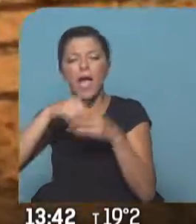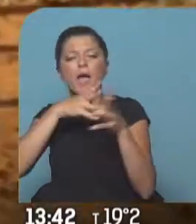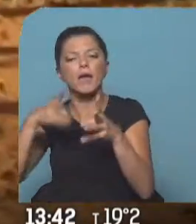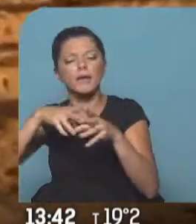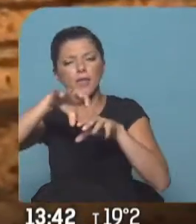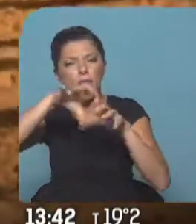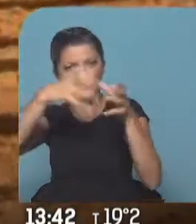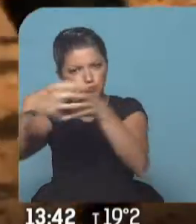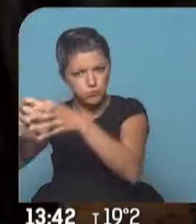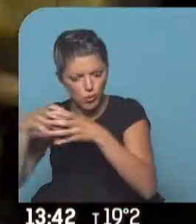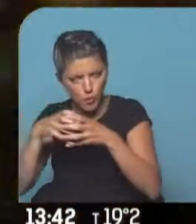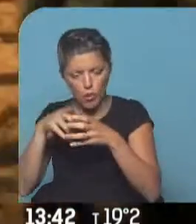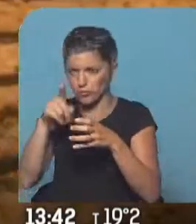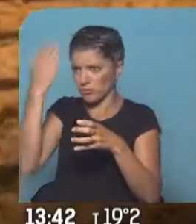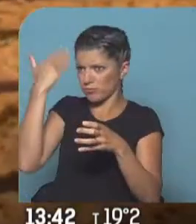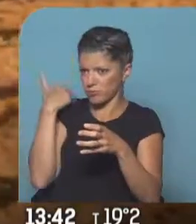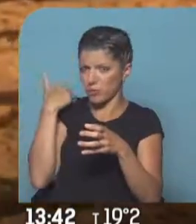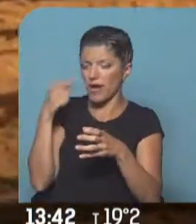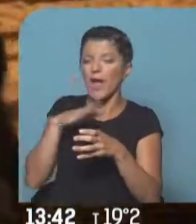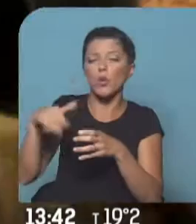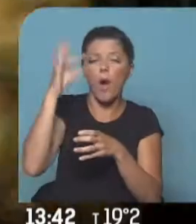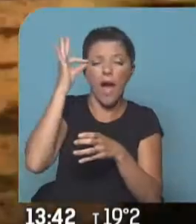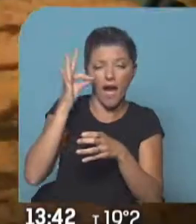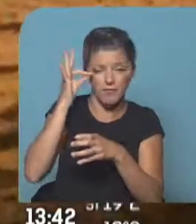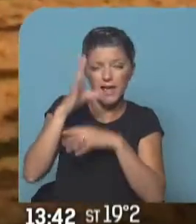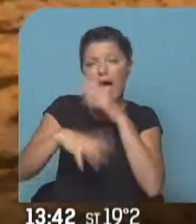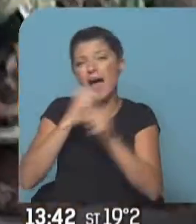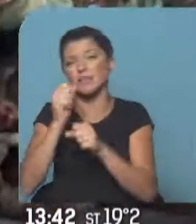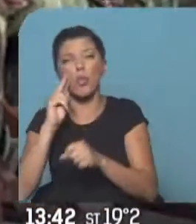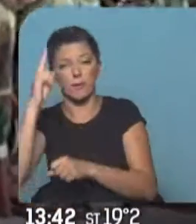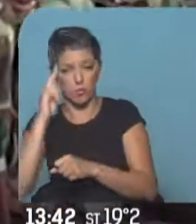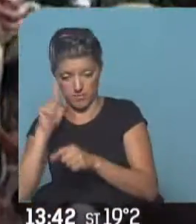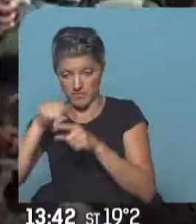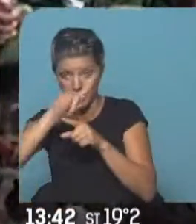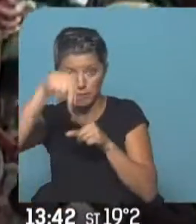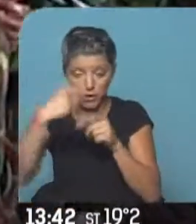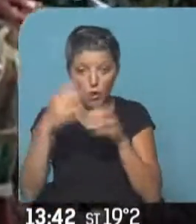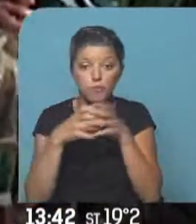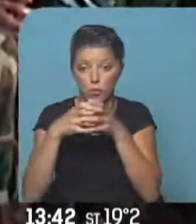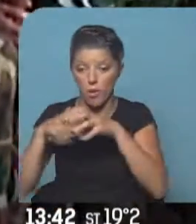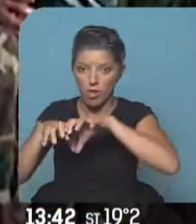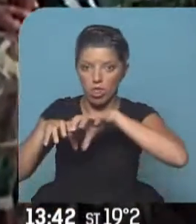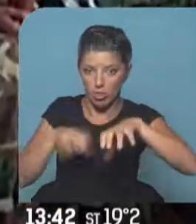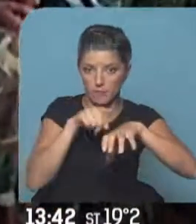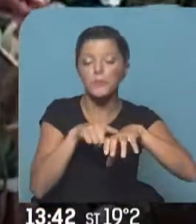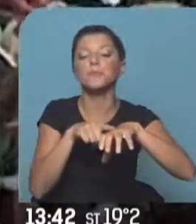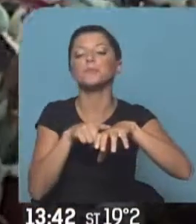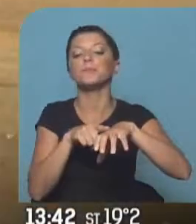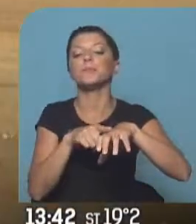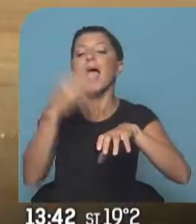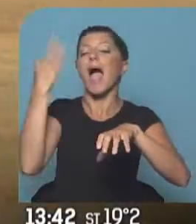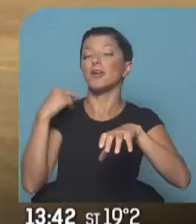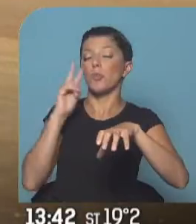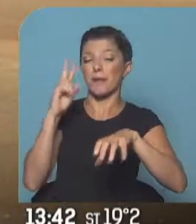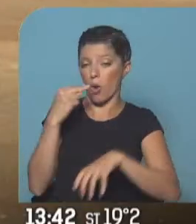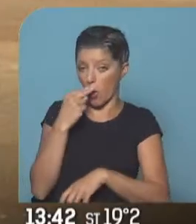tuvo lugar en este país del Cuerno de África hasta 2009. En 2011, tropas somalíes y de la Unión